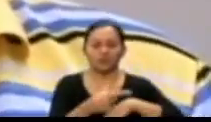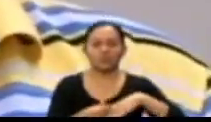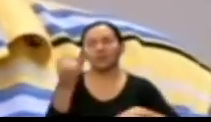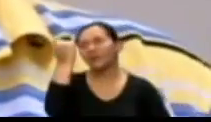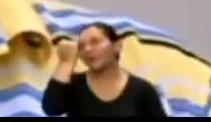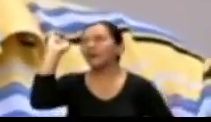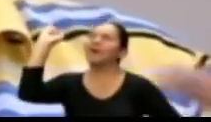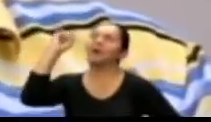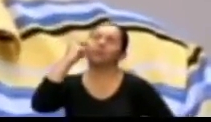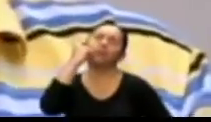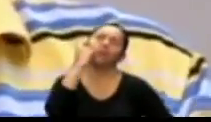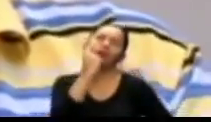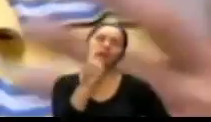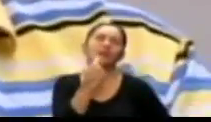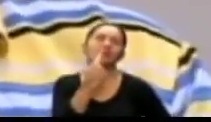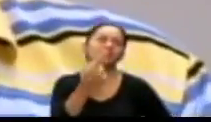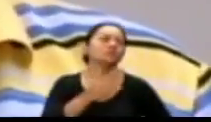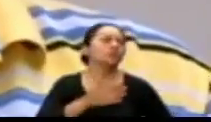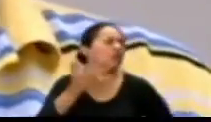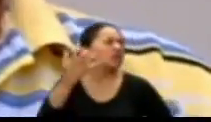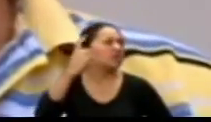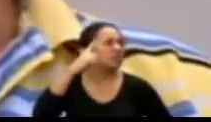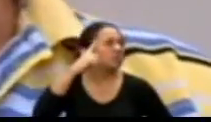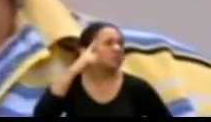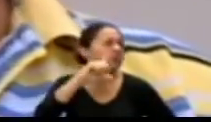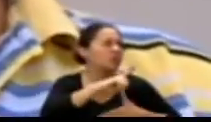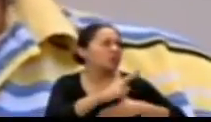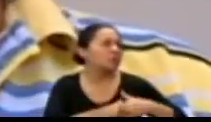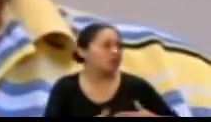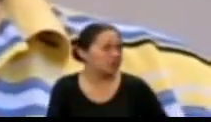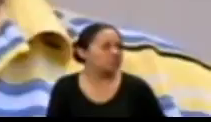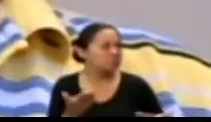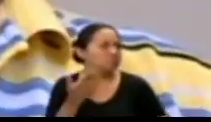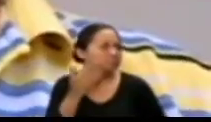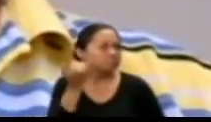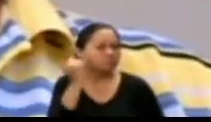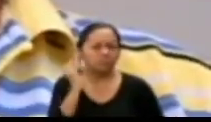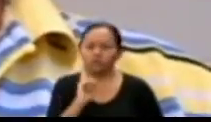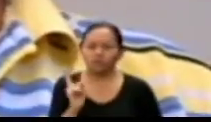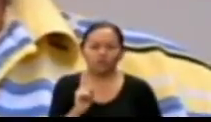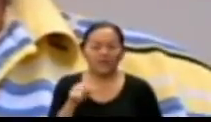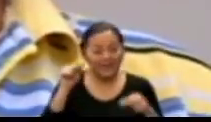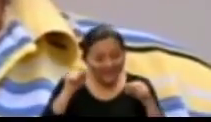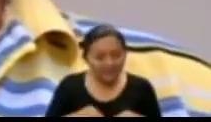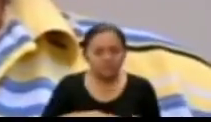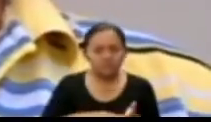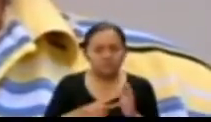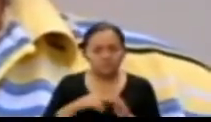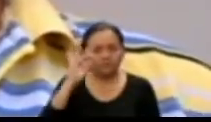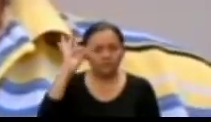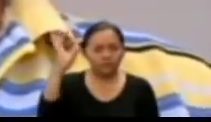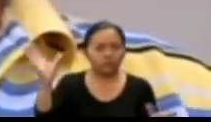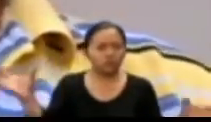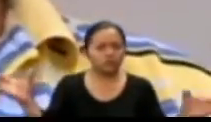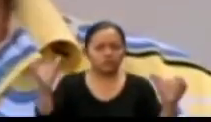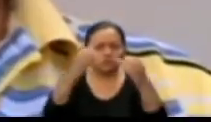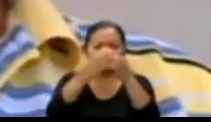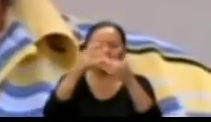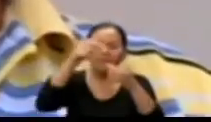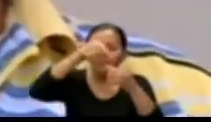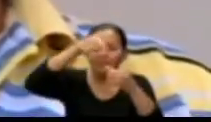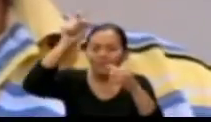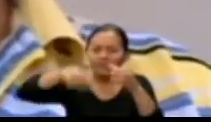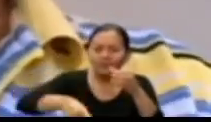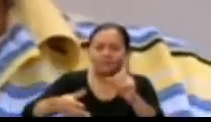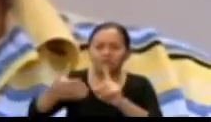de Bolívar, no se levantó una mañana y se le ocurrió. Yo creo que es nuestro destino y nosotros estamos destinados a conseguirlo